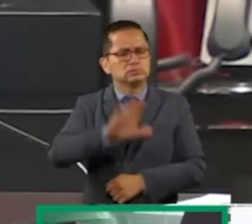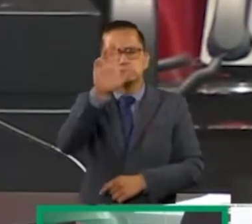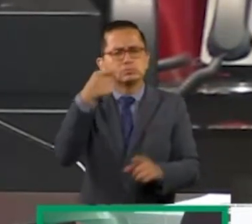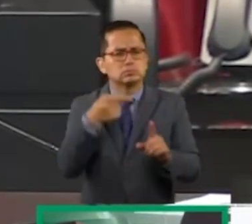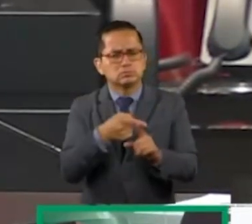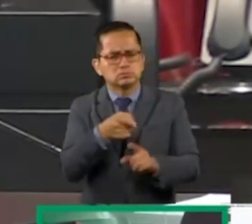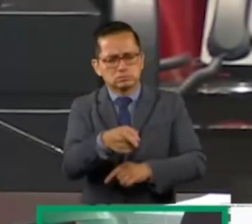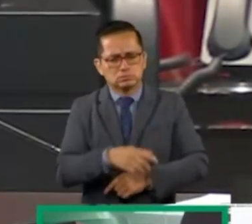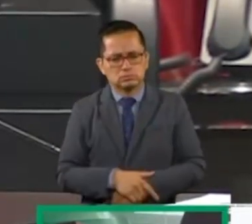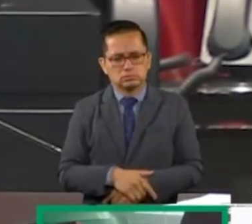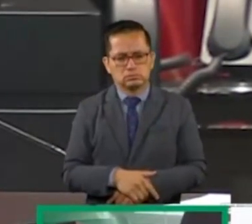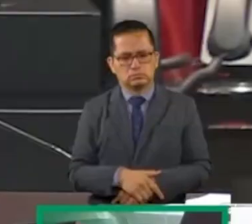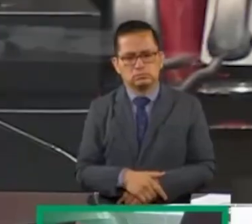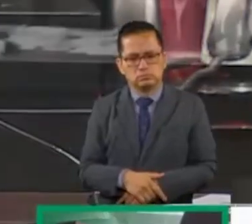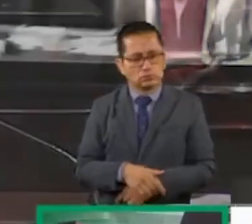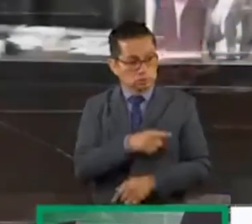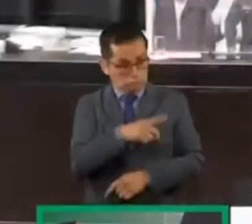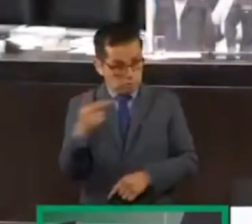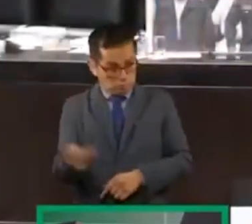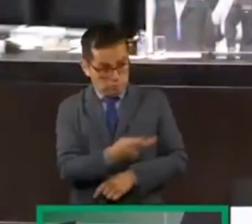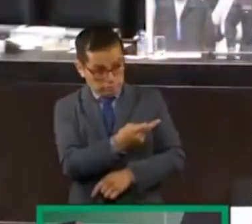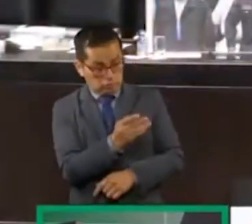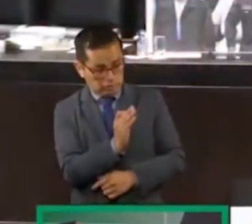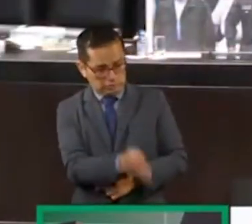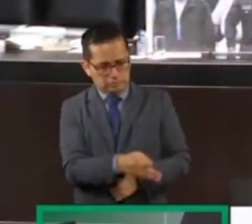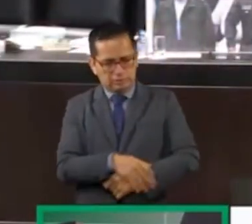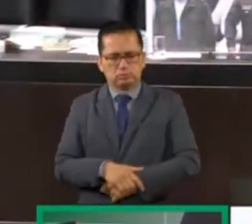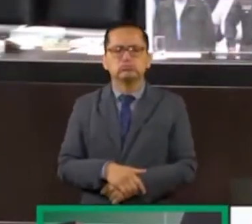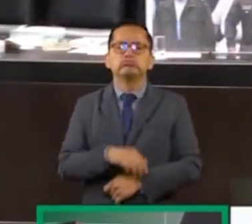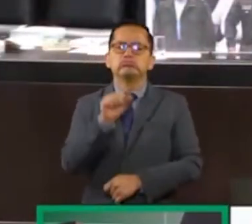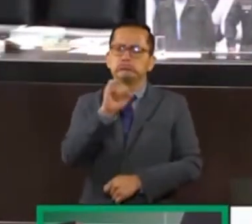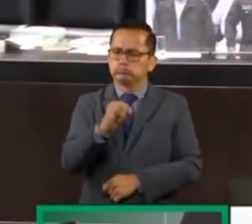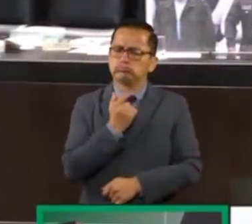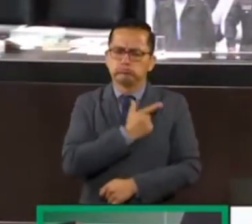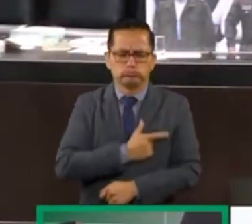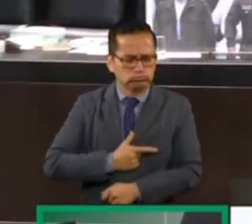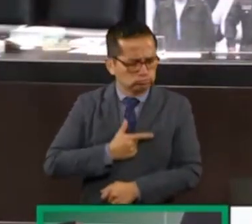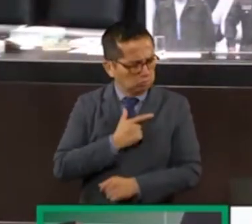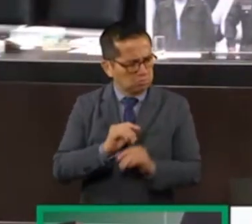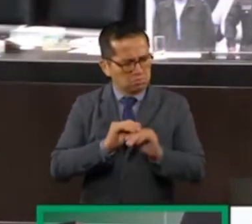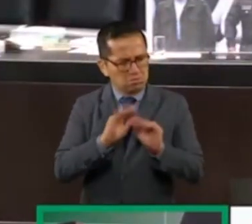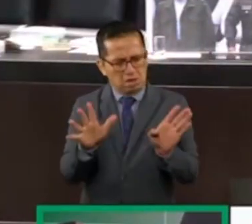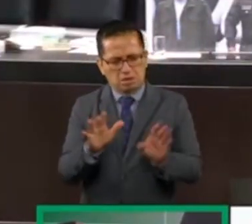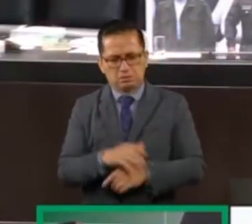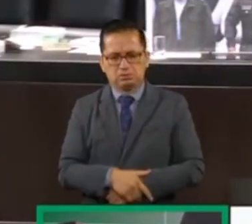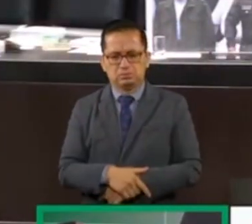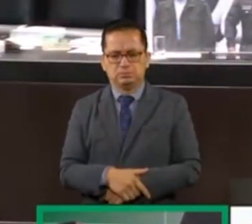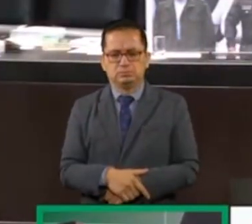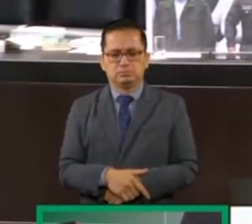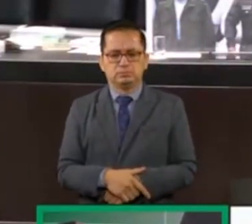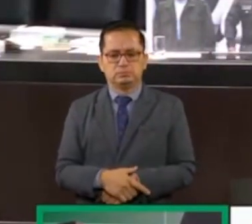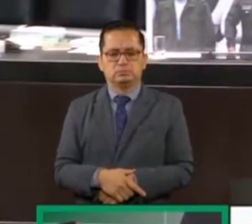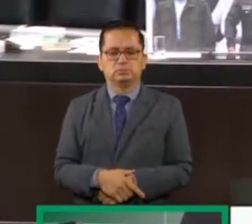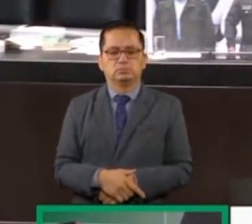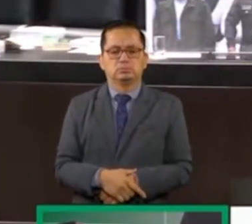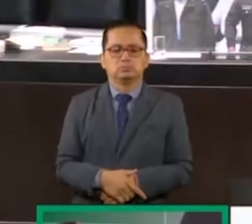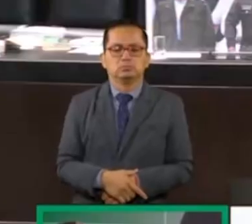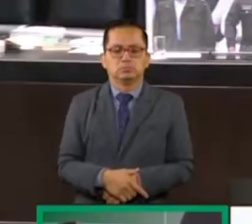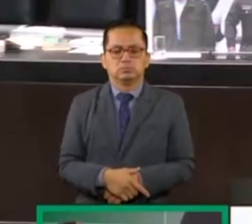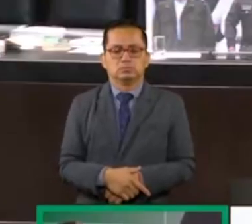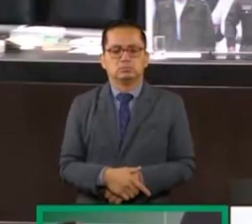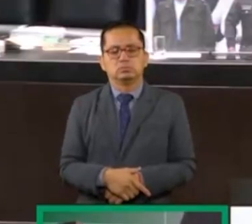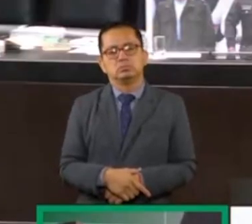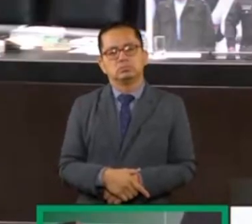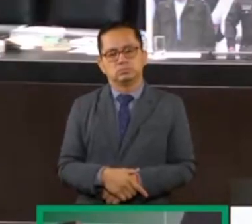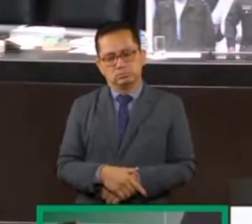¿Acepta una pregunta del diputado Emilio Suárez? Por supuesto, todas las que quieran. Diputado Emilio Suárez, 1